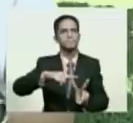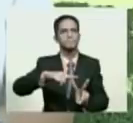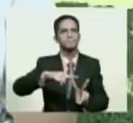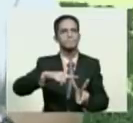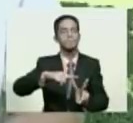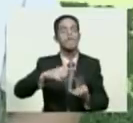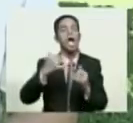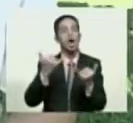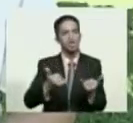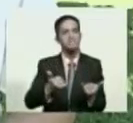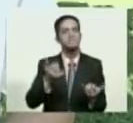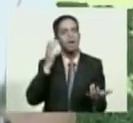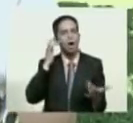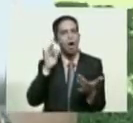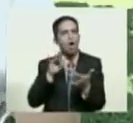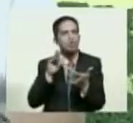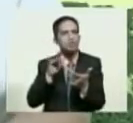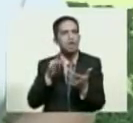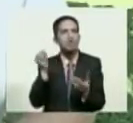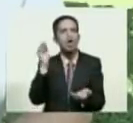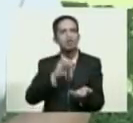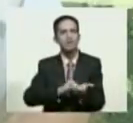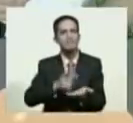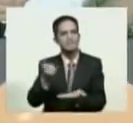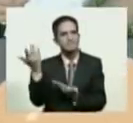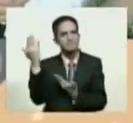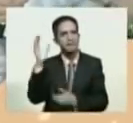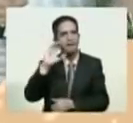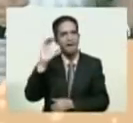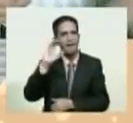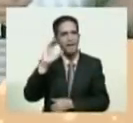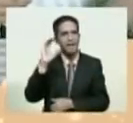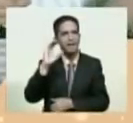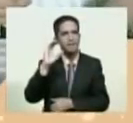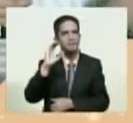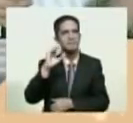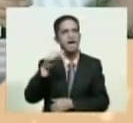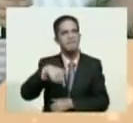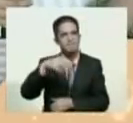ahora vamos a devolver nuevamente el pase a los estudios en Caracas desde La Habana, Cuba.